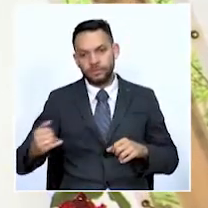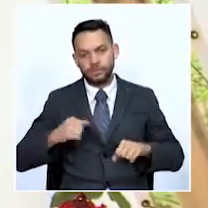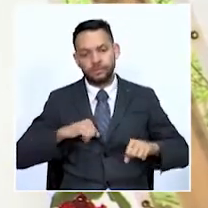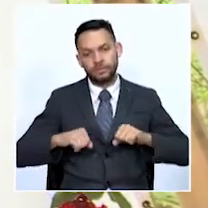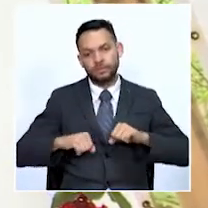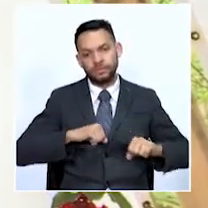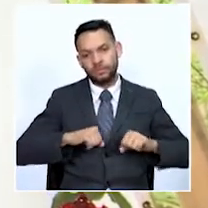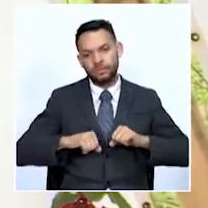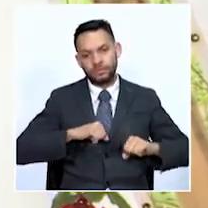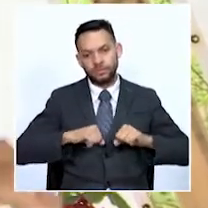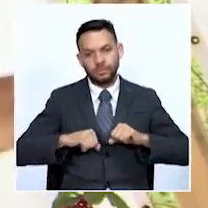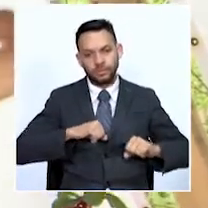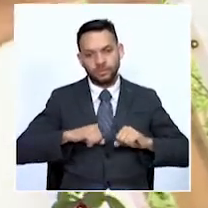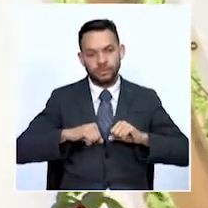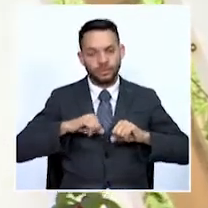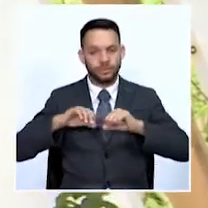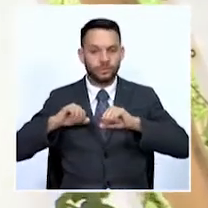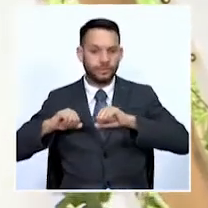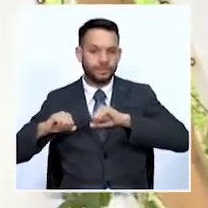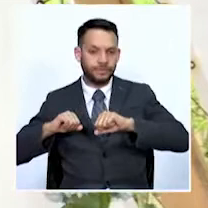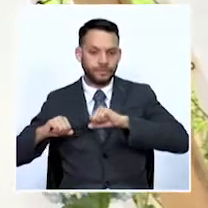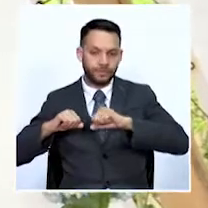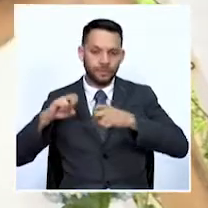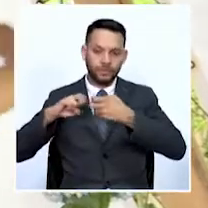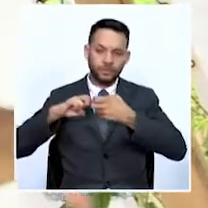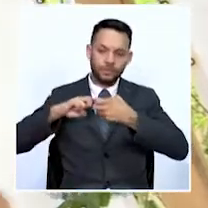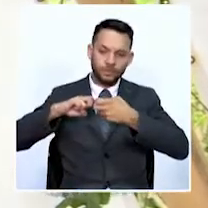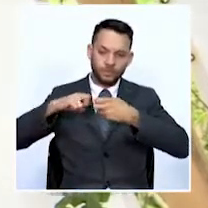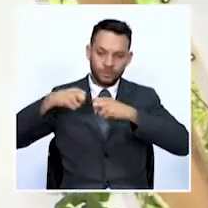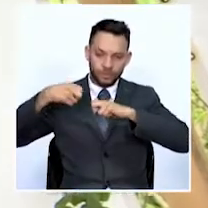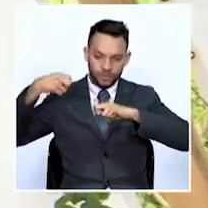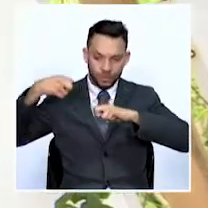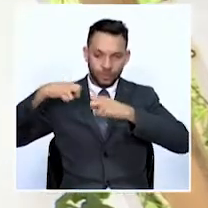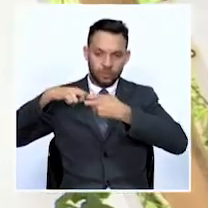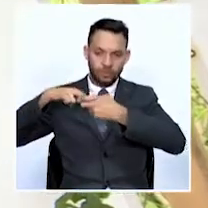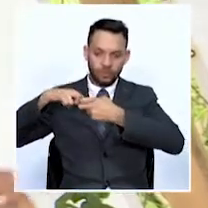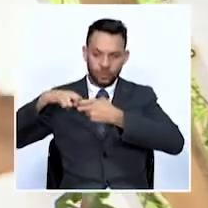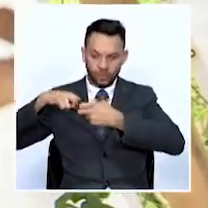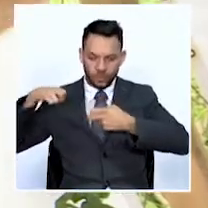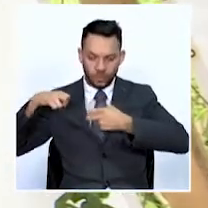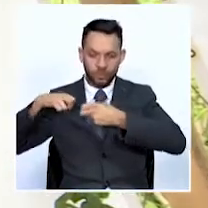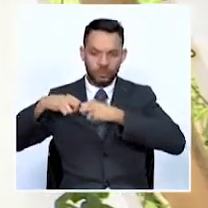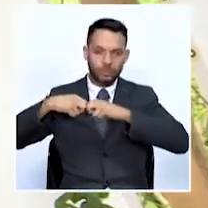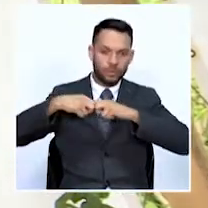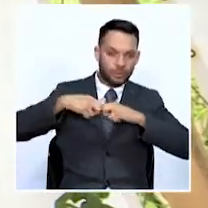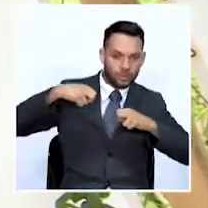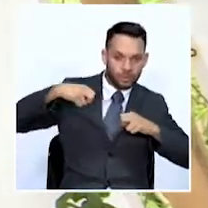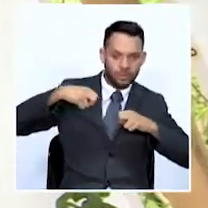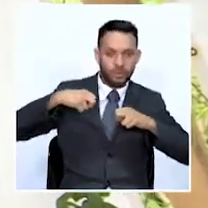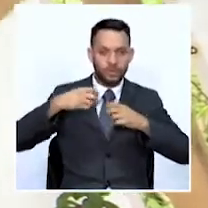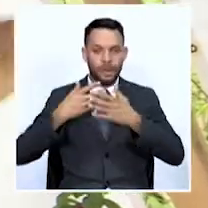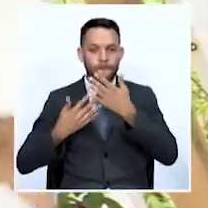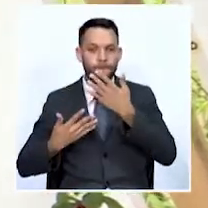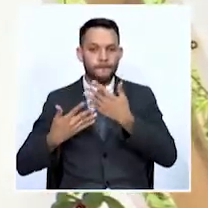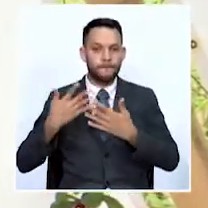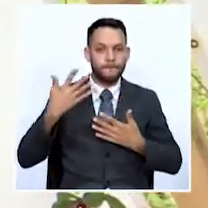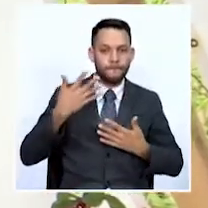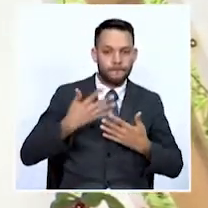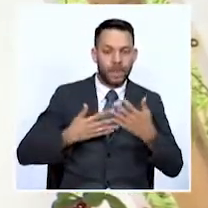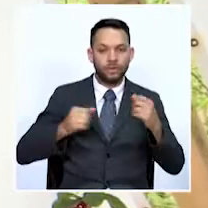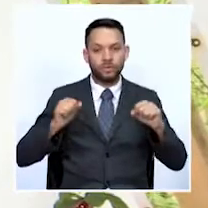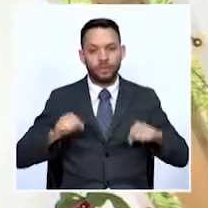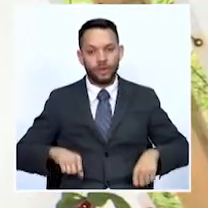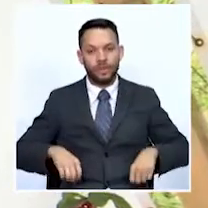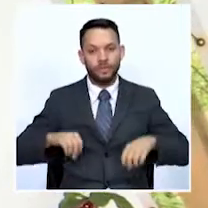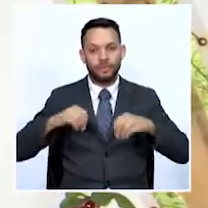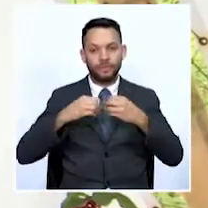esos músculos hacer algo que es la abducción, o sea, abrir nuestros bracitos, ¿sí? Por eso es